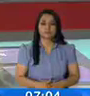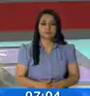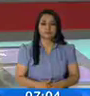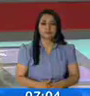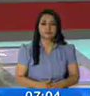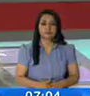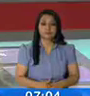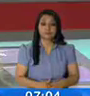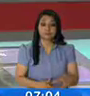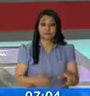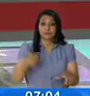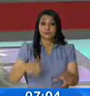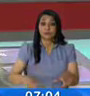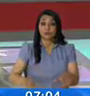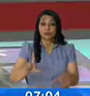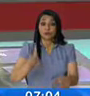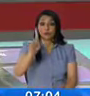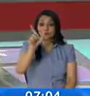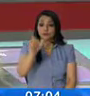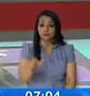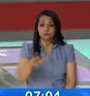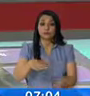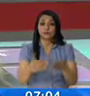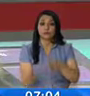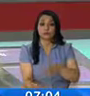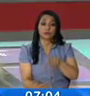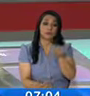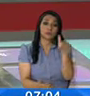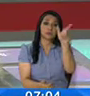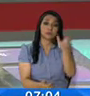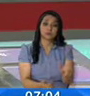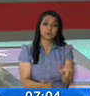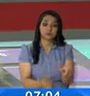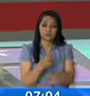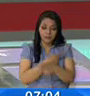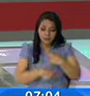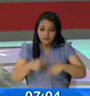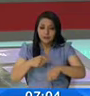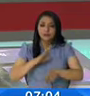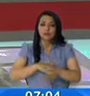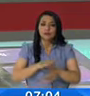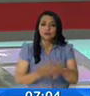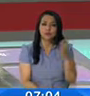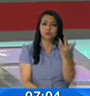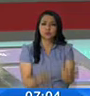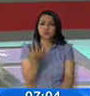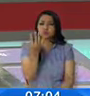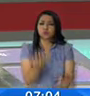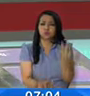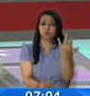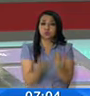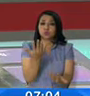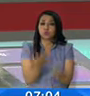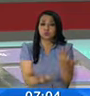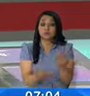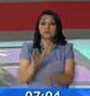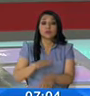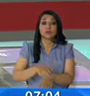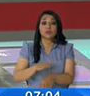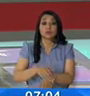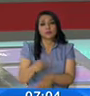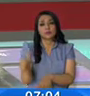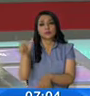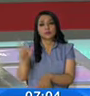Y nos quedamos en Loja, un muerto y un herido de gravedad es el resultado de incendio producido. Se presume que el siniestro fue provocado en una